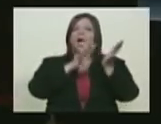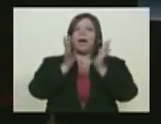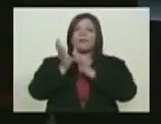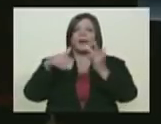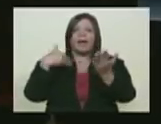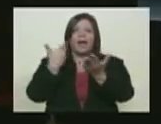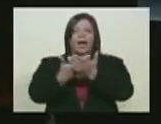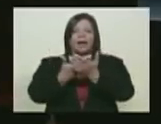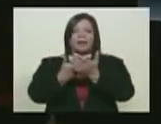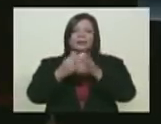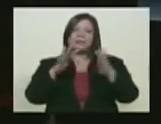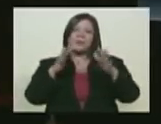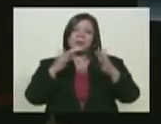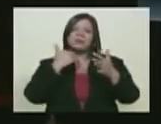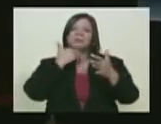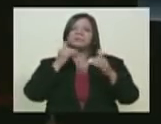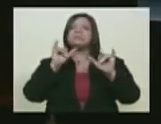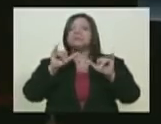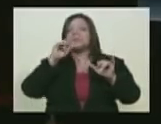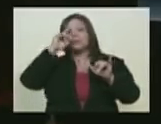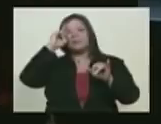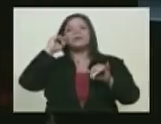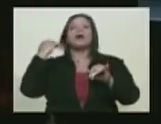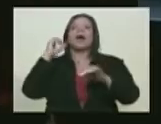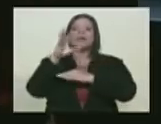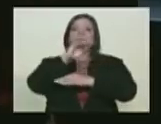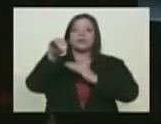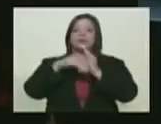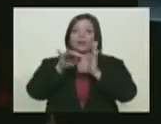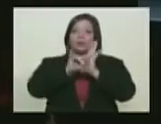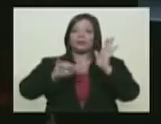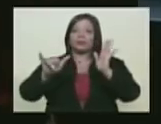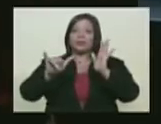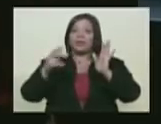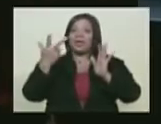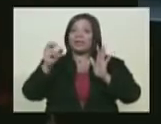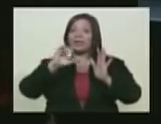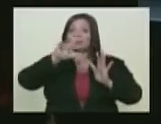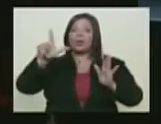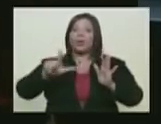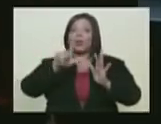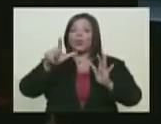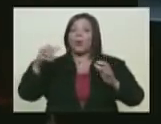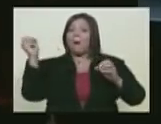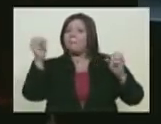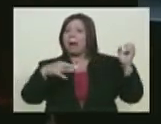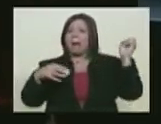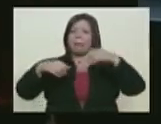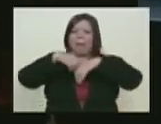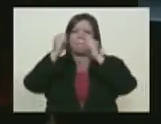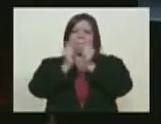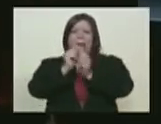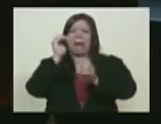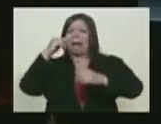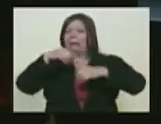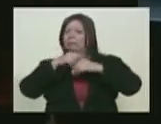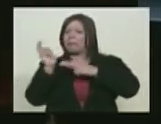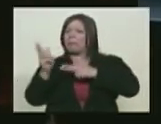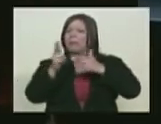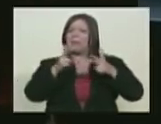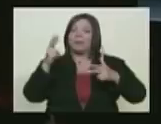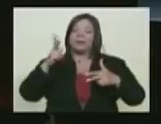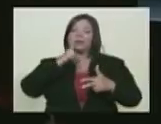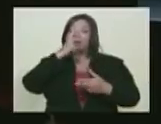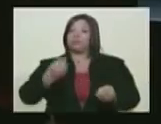hasta prácticamente el mismo día de la elección de la Asamblea Nacional Constituyente, el 30 de julio, de motín, aplicando la violencia en sus formas